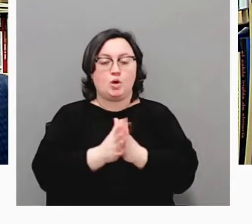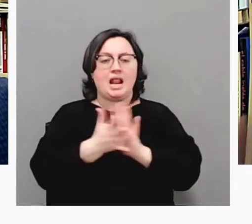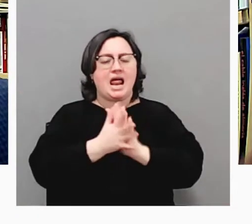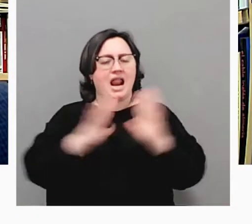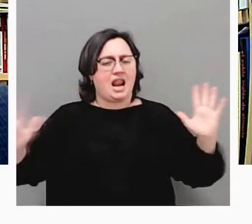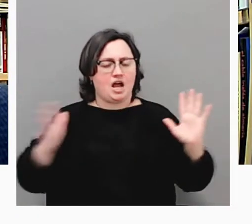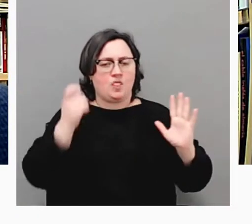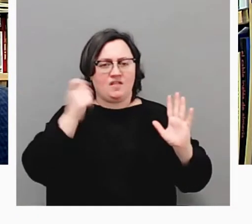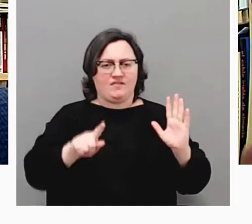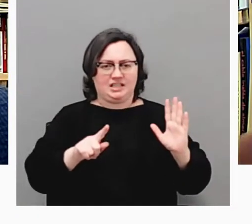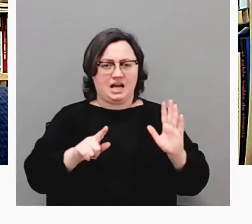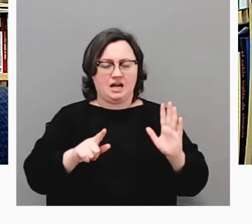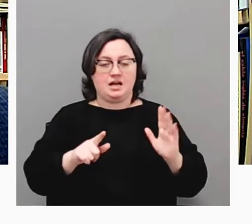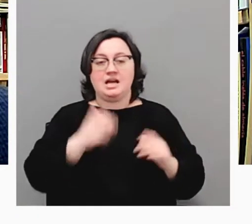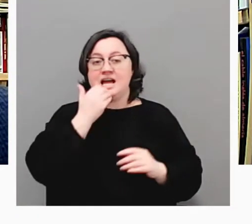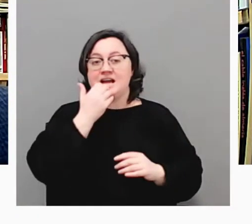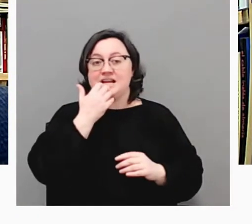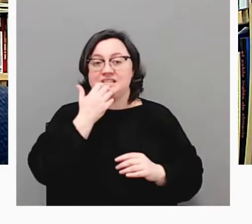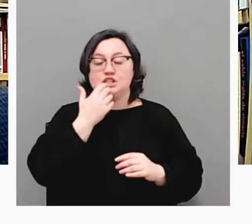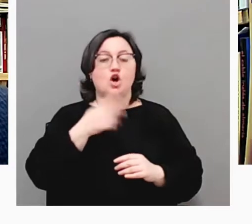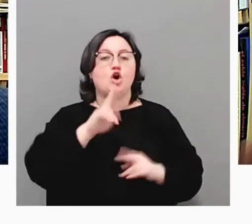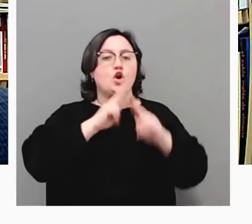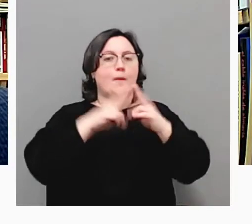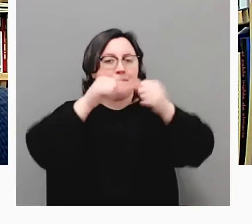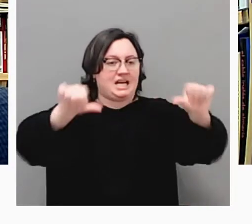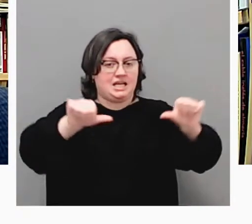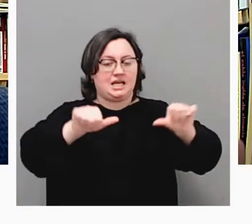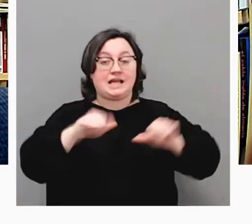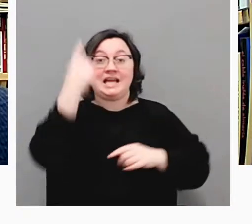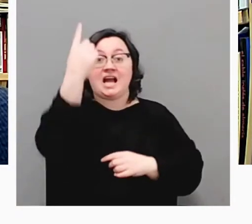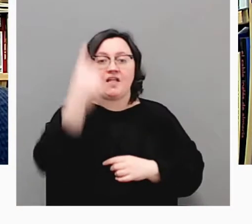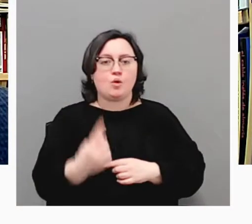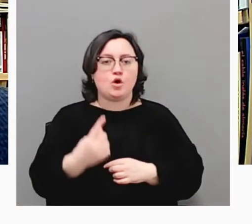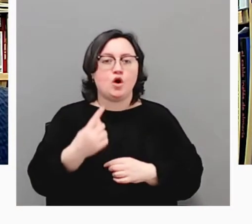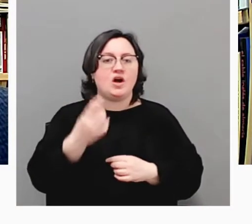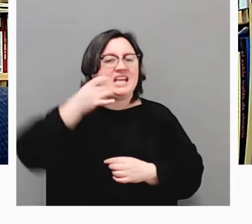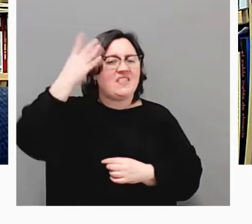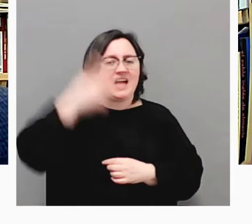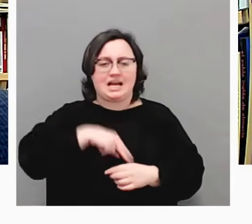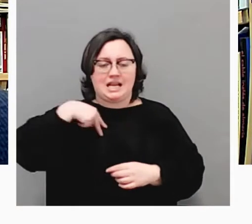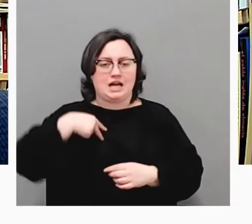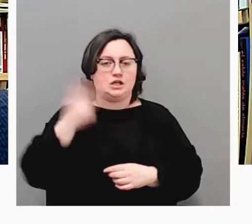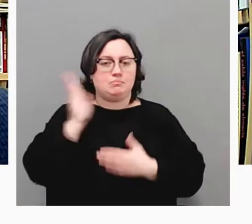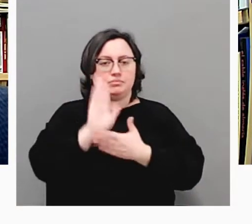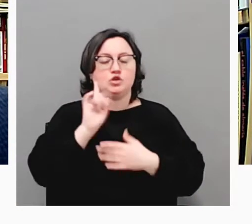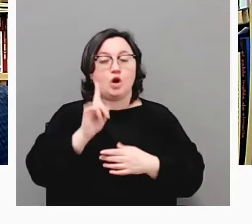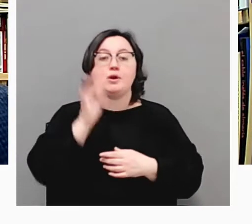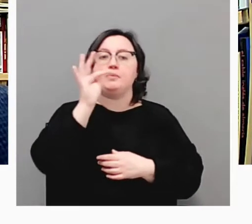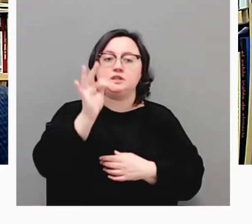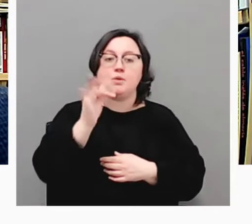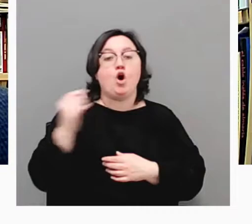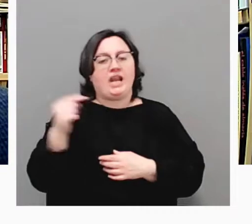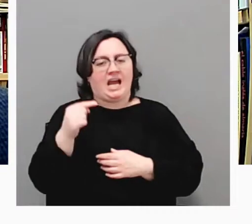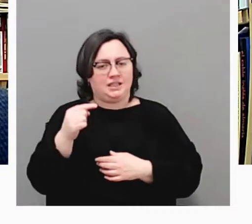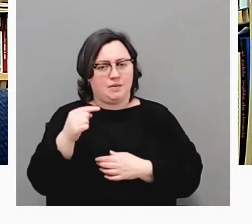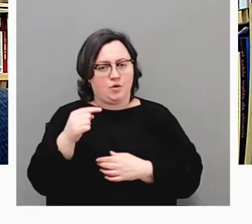explicaciones, prácticamente los voy a identificar y de cada uno de ellos voy a dar una idea en positivo o en